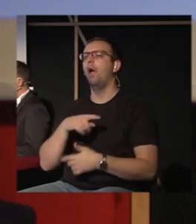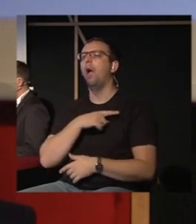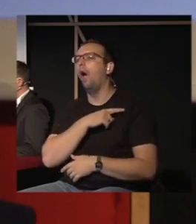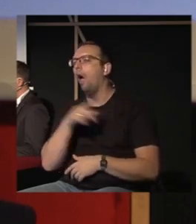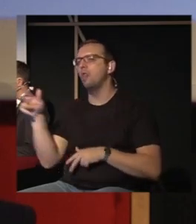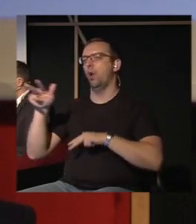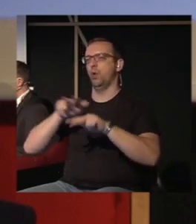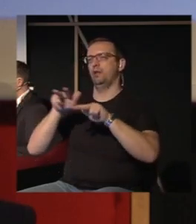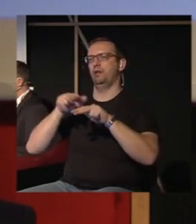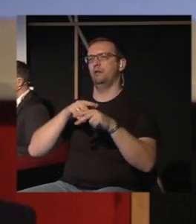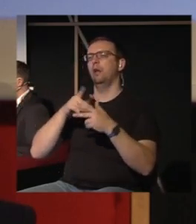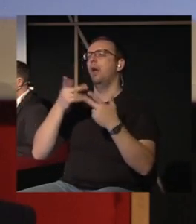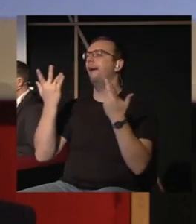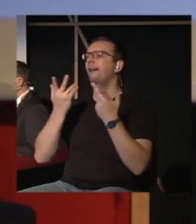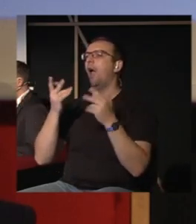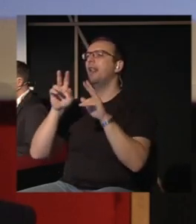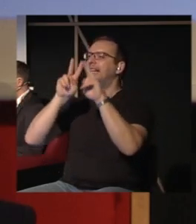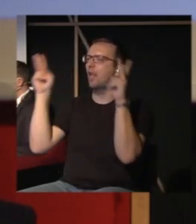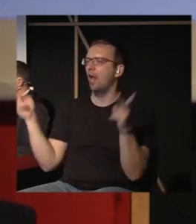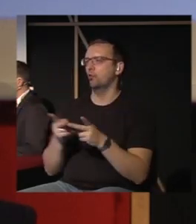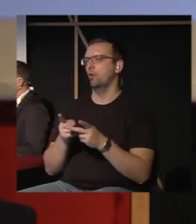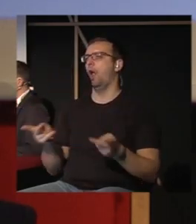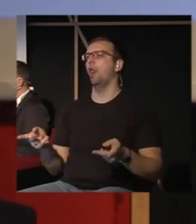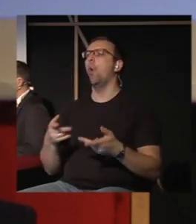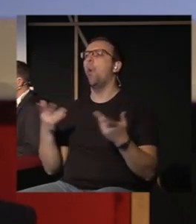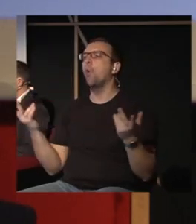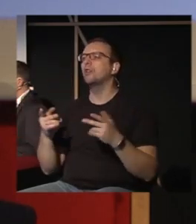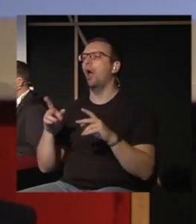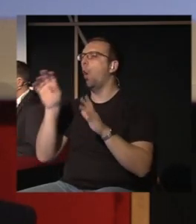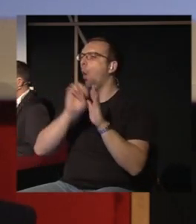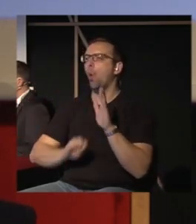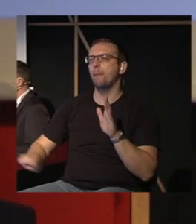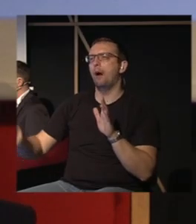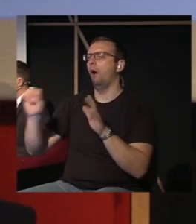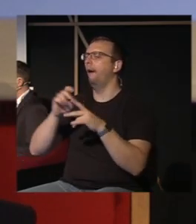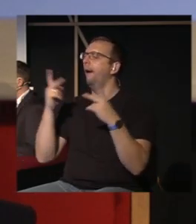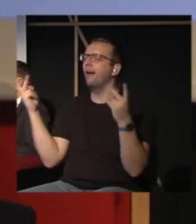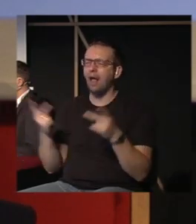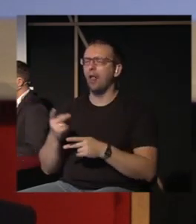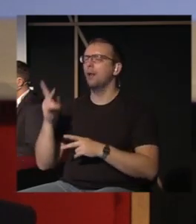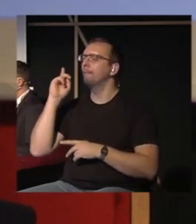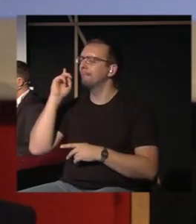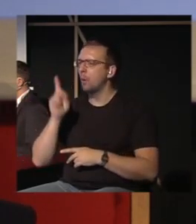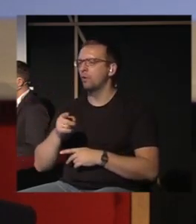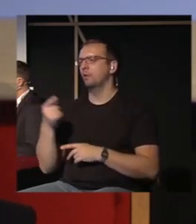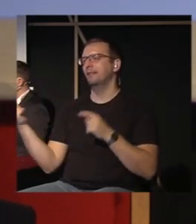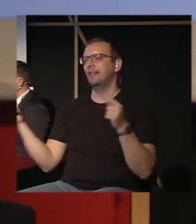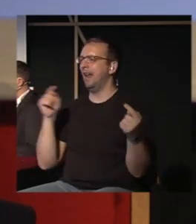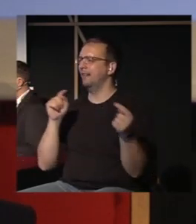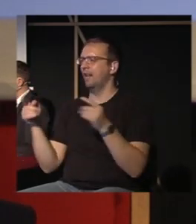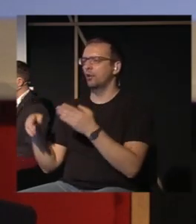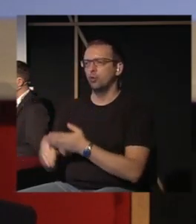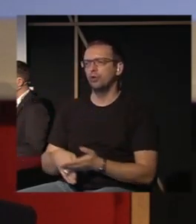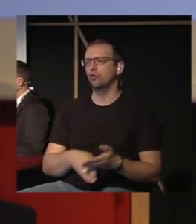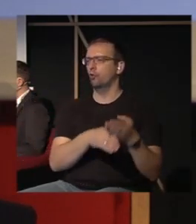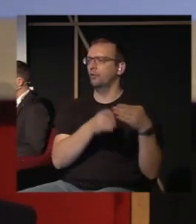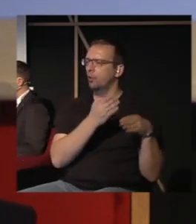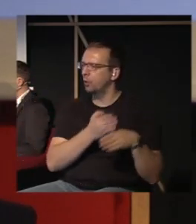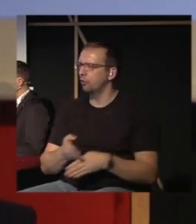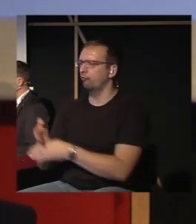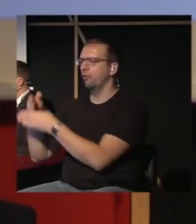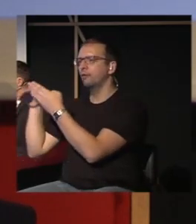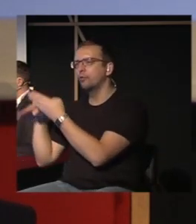nos apoyamos y hay alguna especie de legislatura o legislación que realmente apoye para que podamos tener más fuerza y